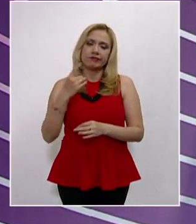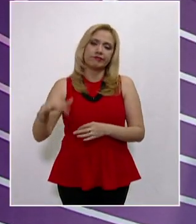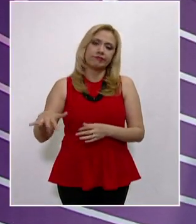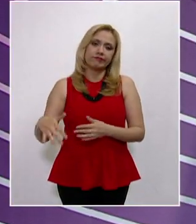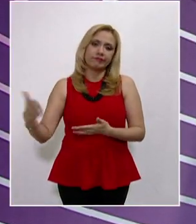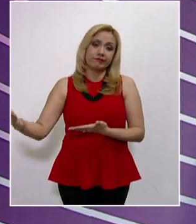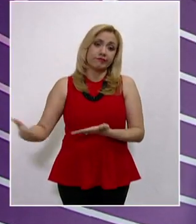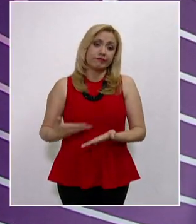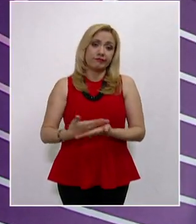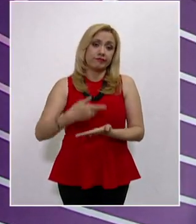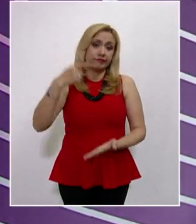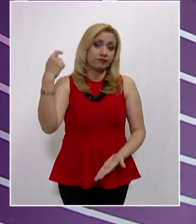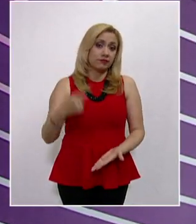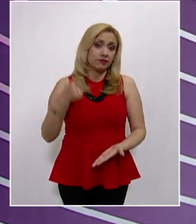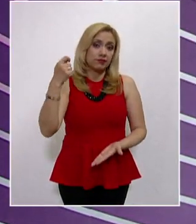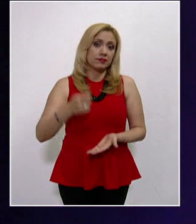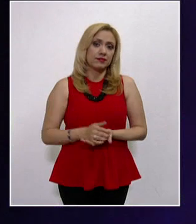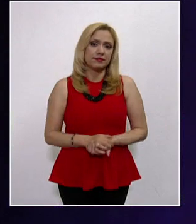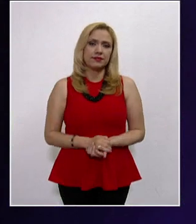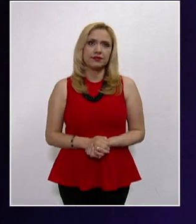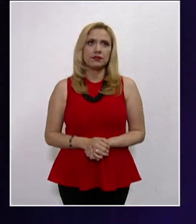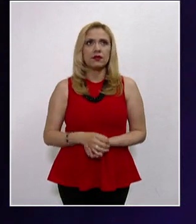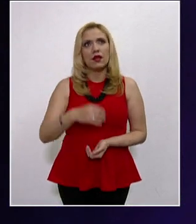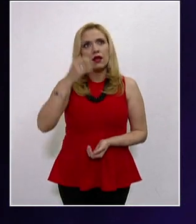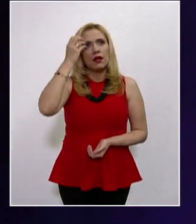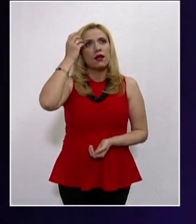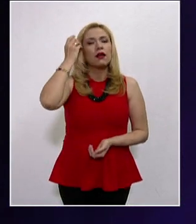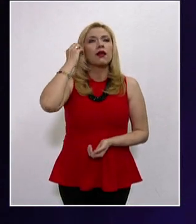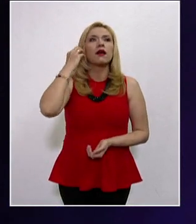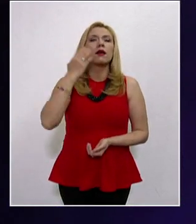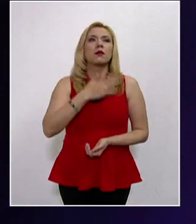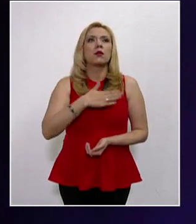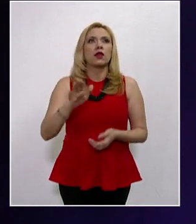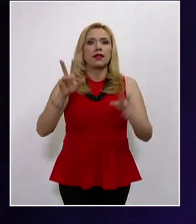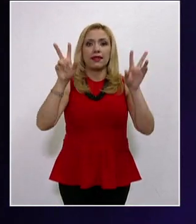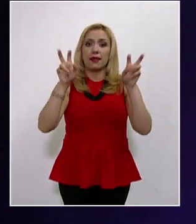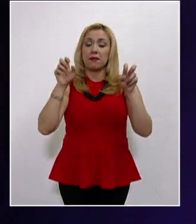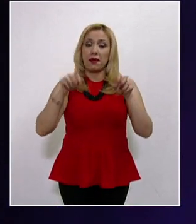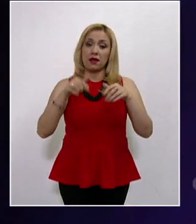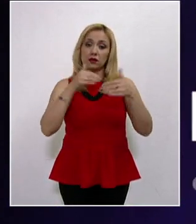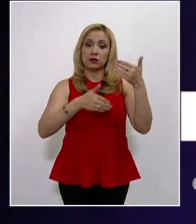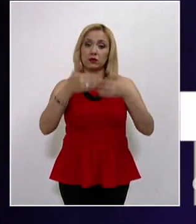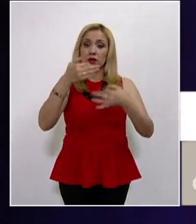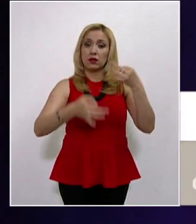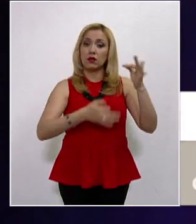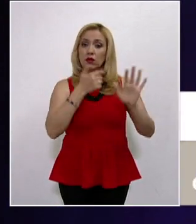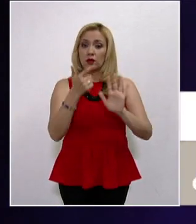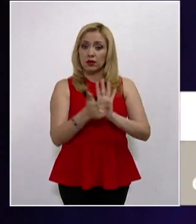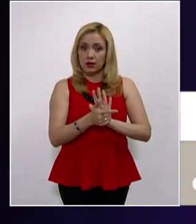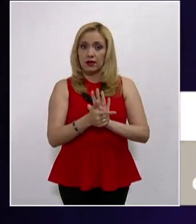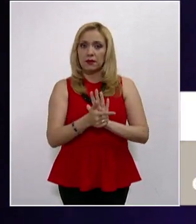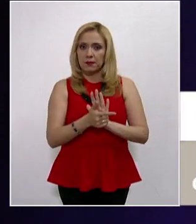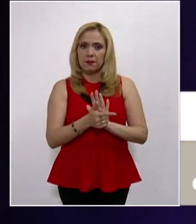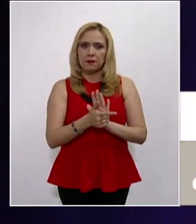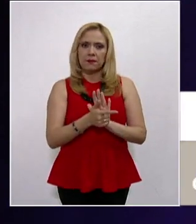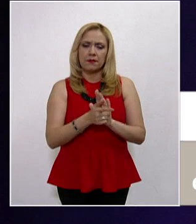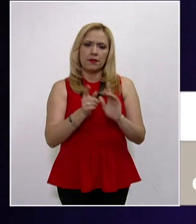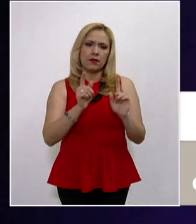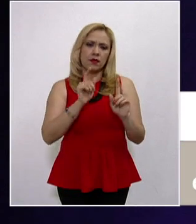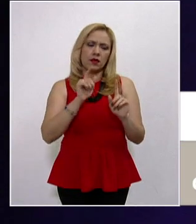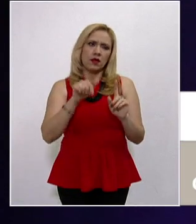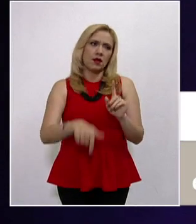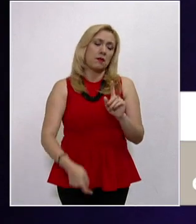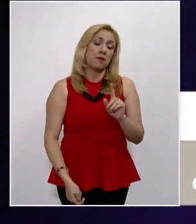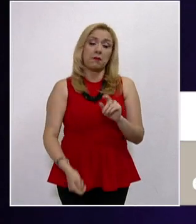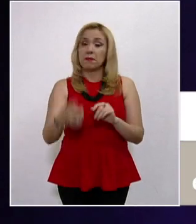estas sentencias. Bueno, en este tema la Suprema Corte, como en muchos otros, fue